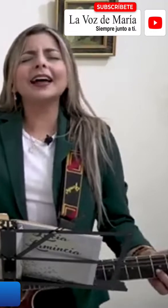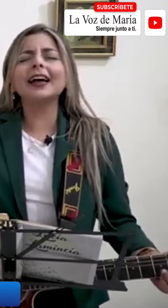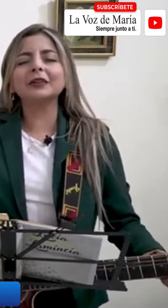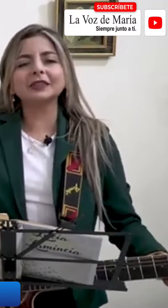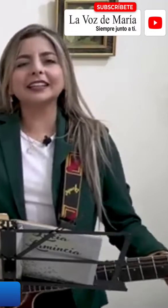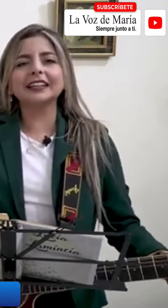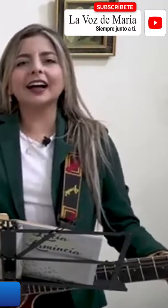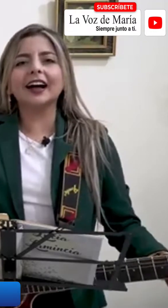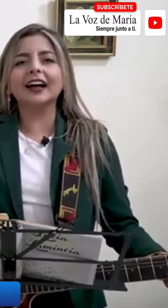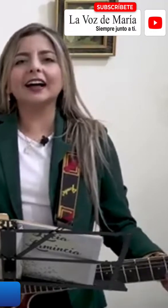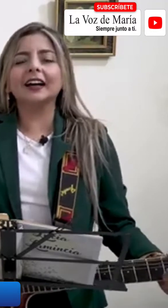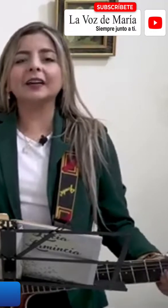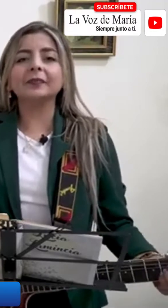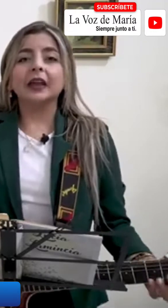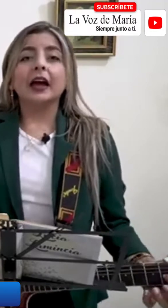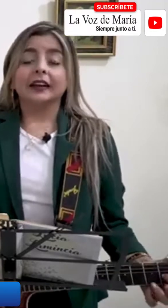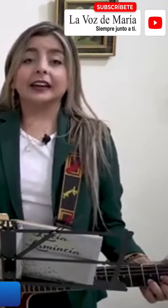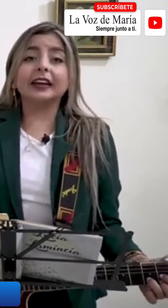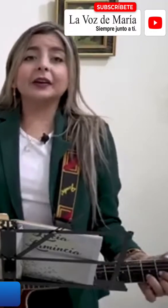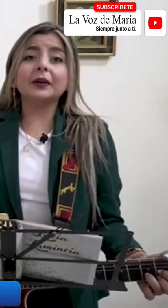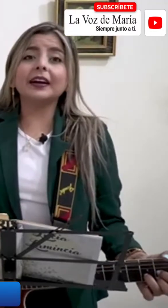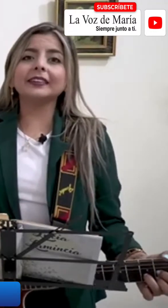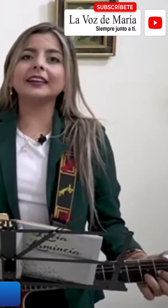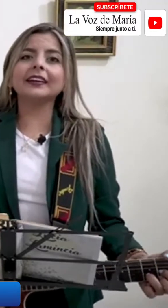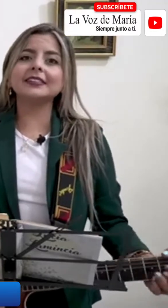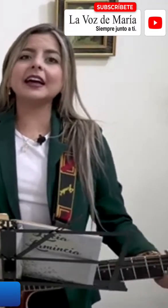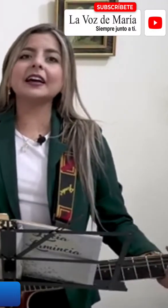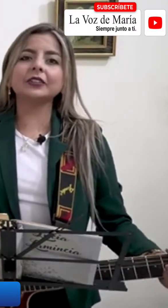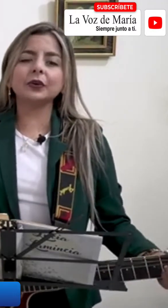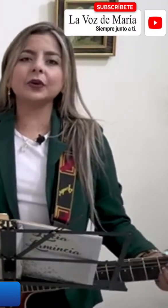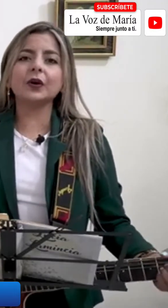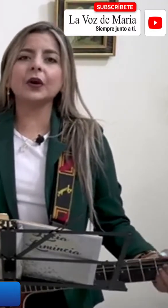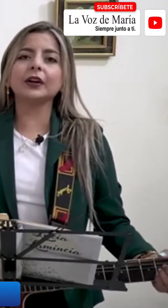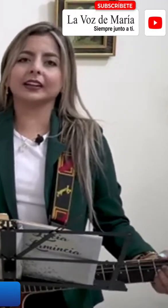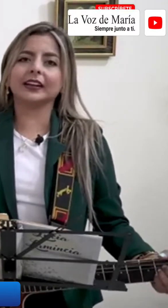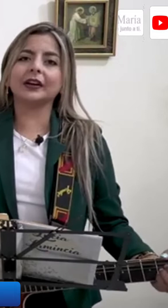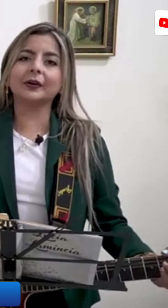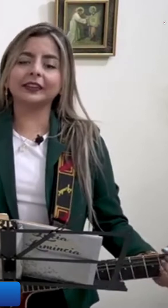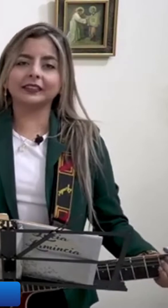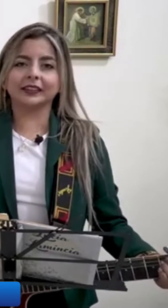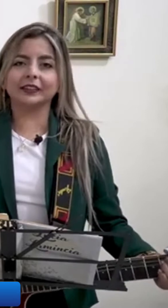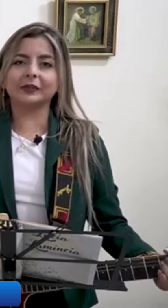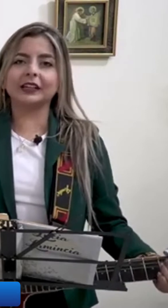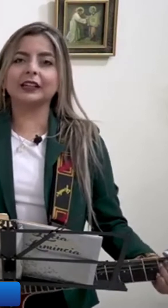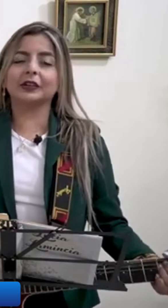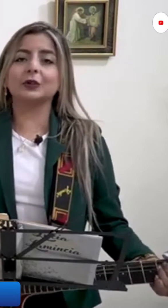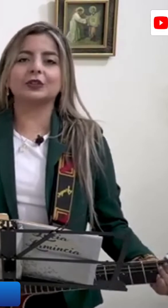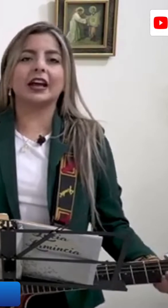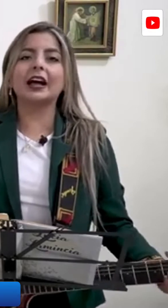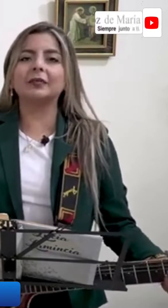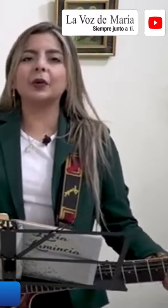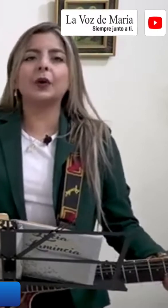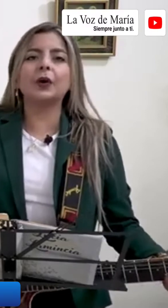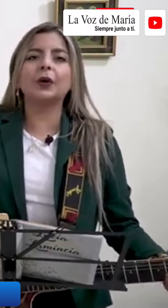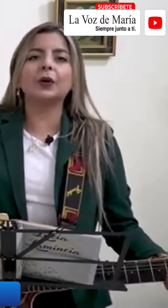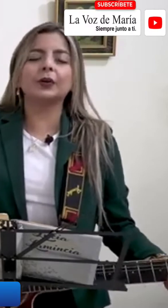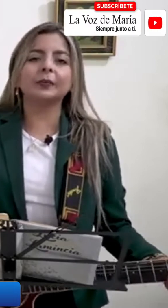Aleluya, aleluya. Creo en ti, Señor, creo en ti, mi Dios